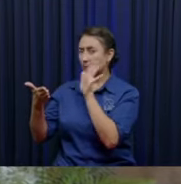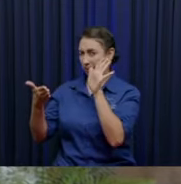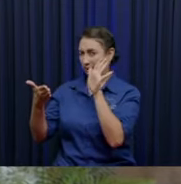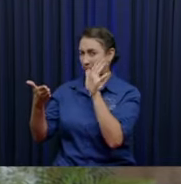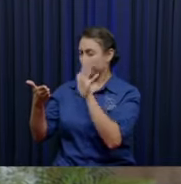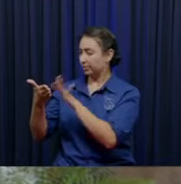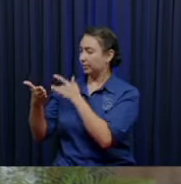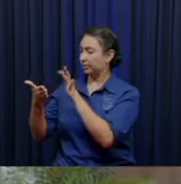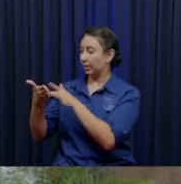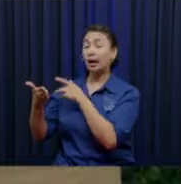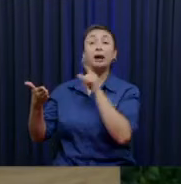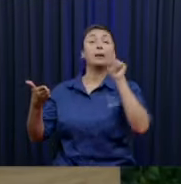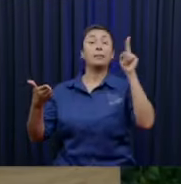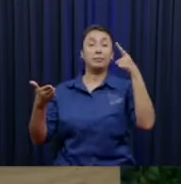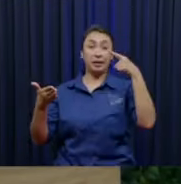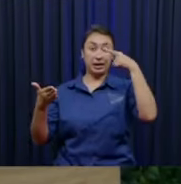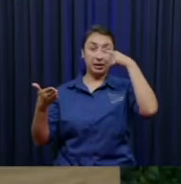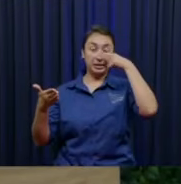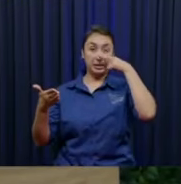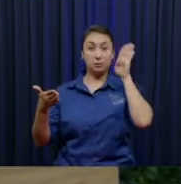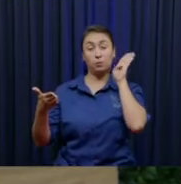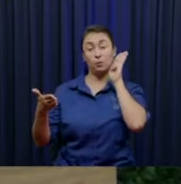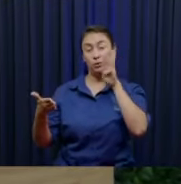primera de Timoteo.